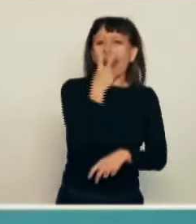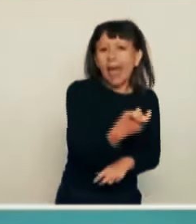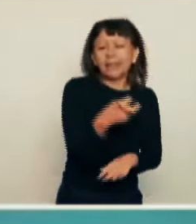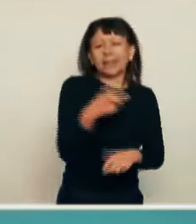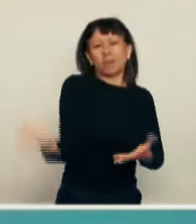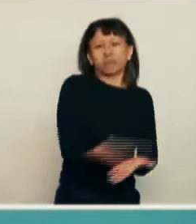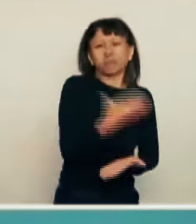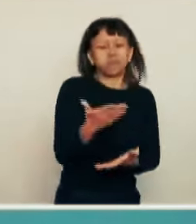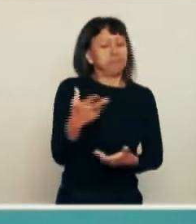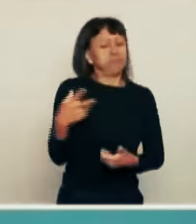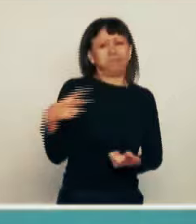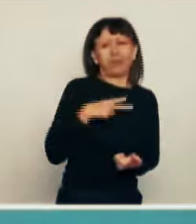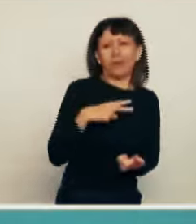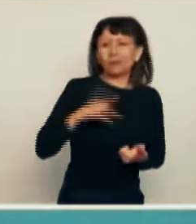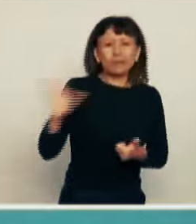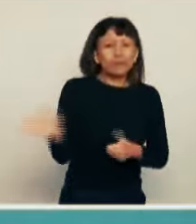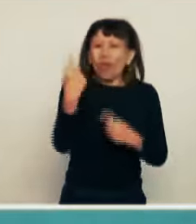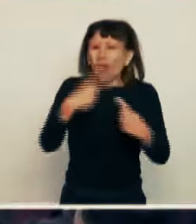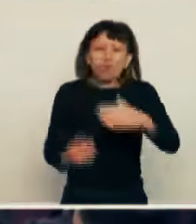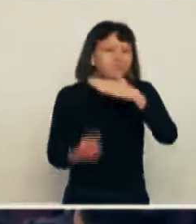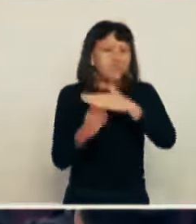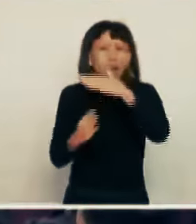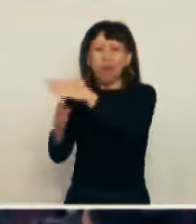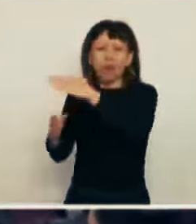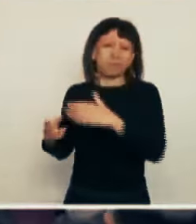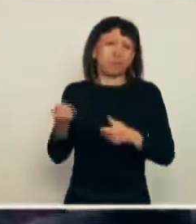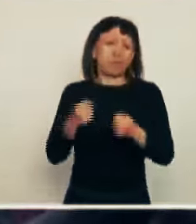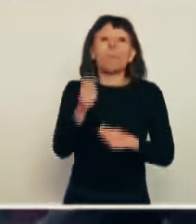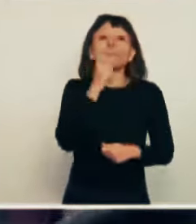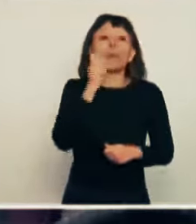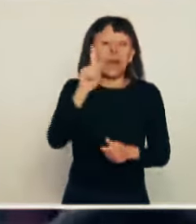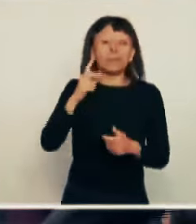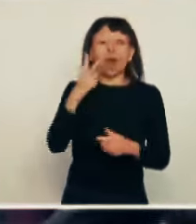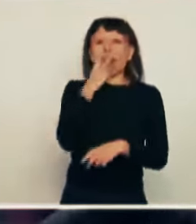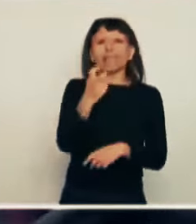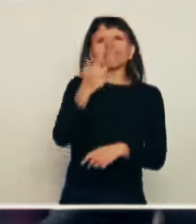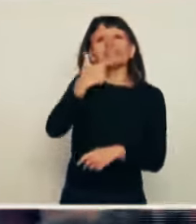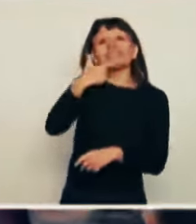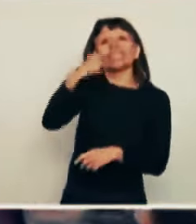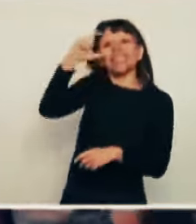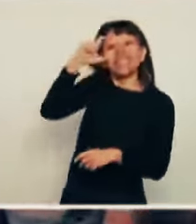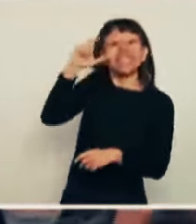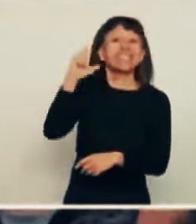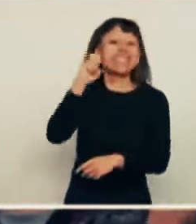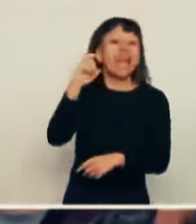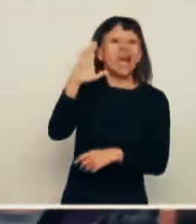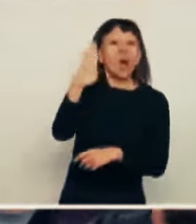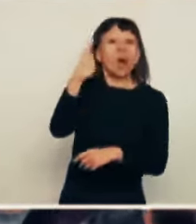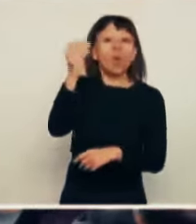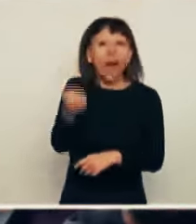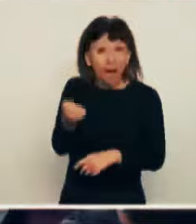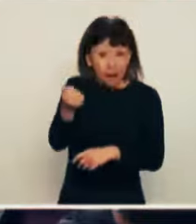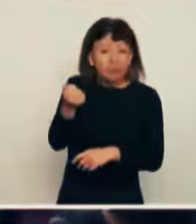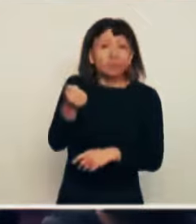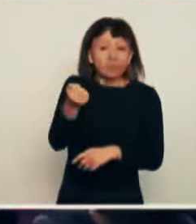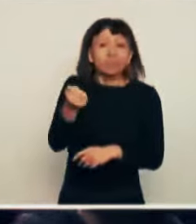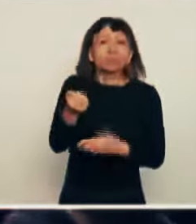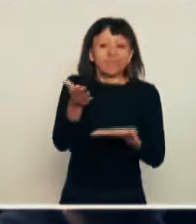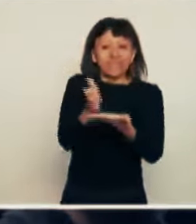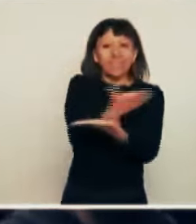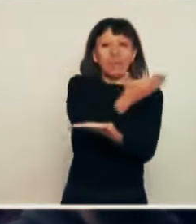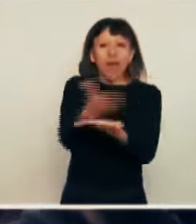troncales. Para que tengan una idea, Segva, entre otras cosas, se dividió en la distribución entre